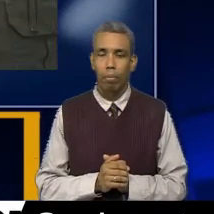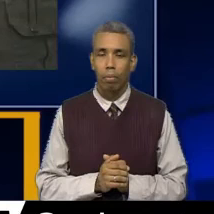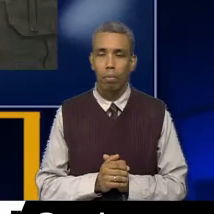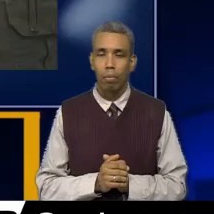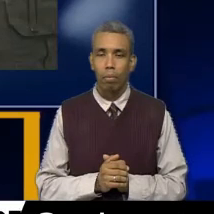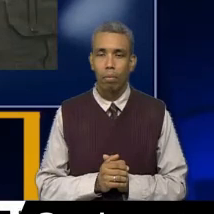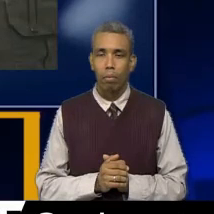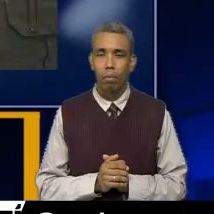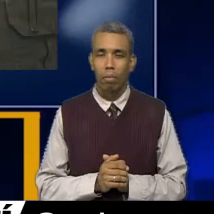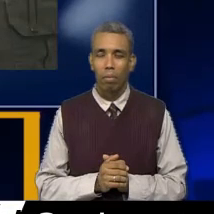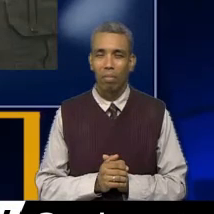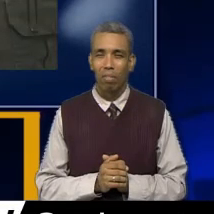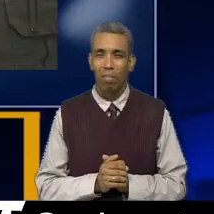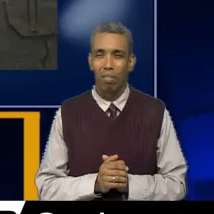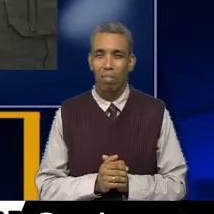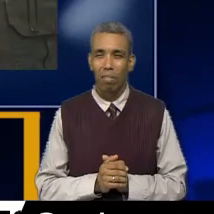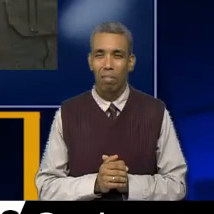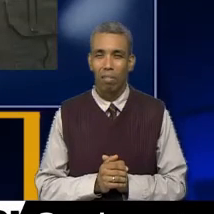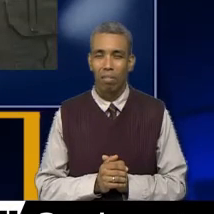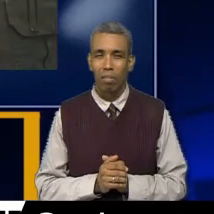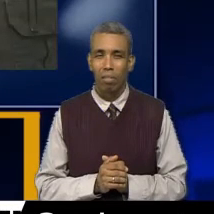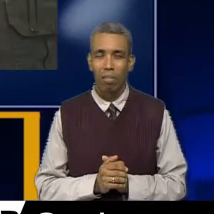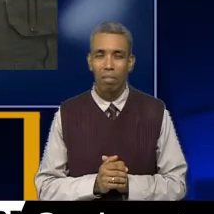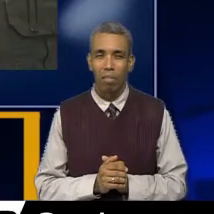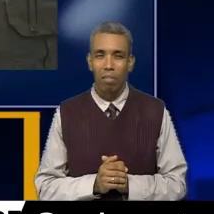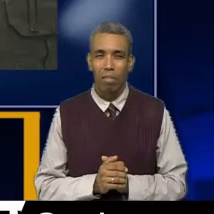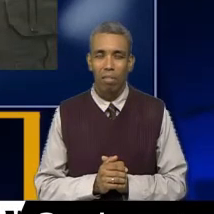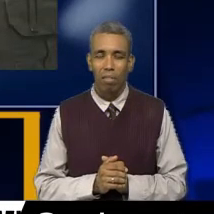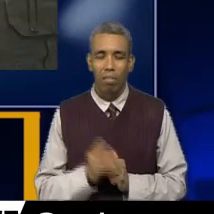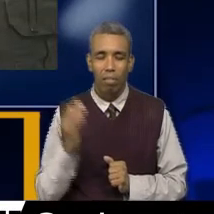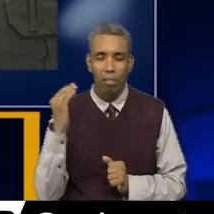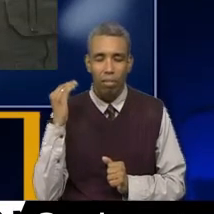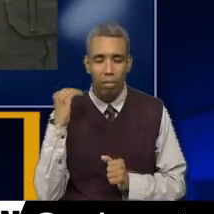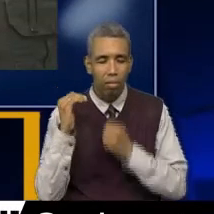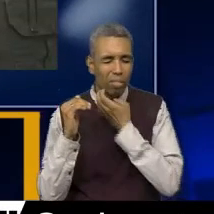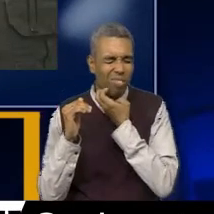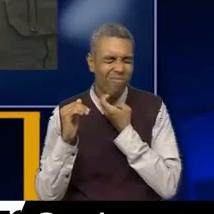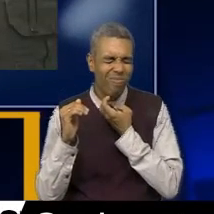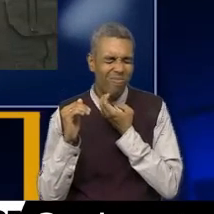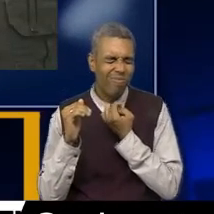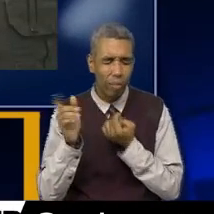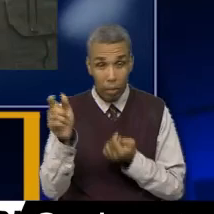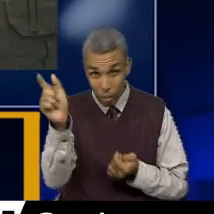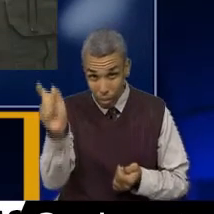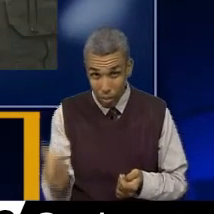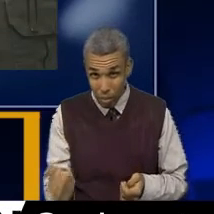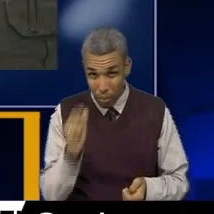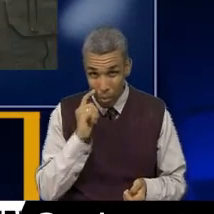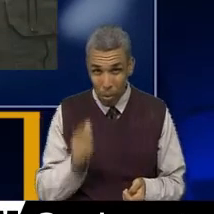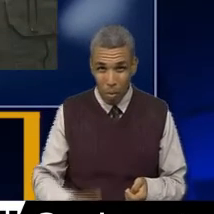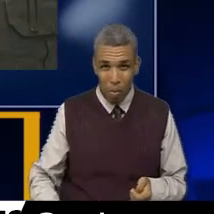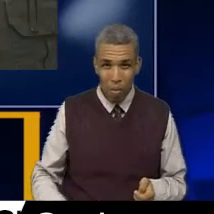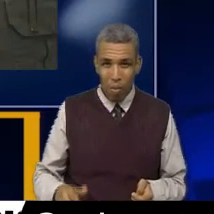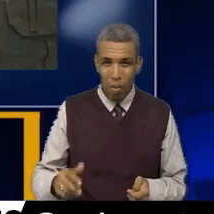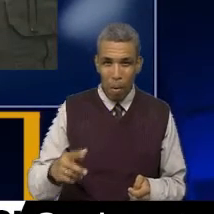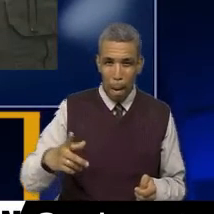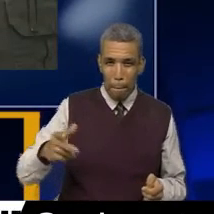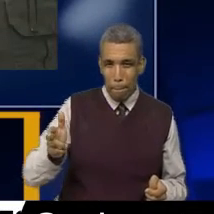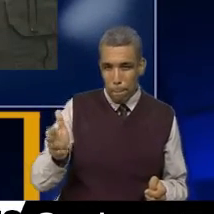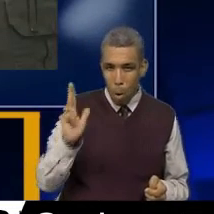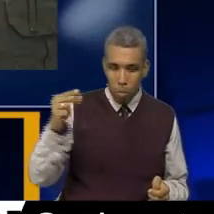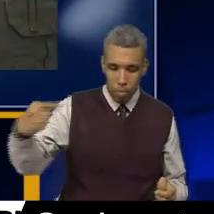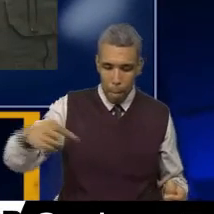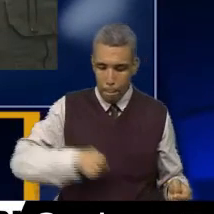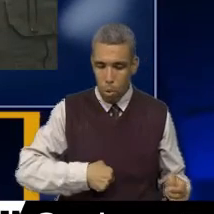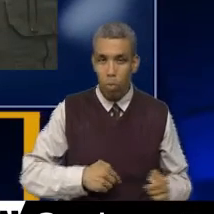ciudadano herido por arma de fuego en una reacción oportuna y gracias pues también al apoyo que la misma ciudadanía dio en el